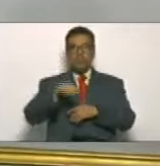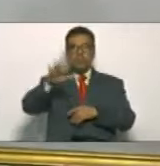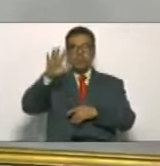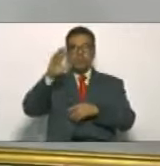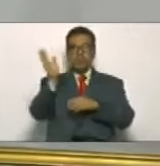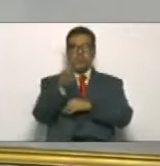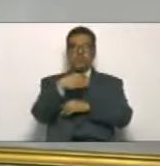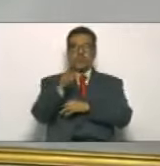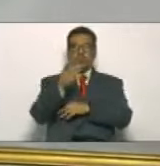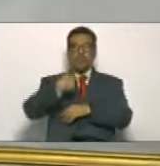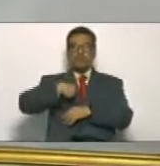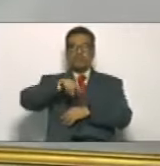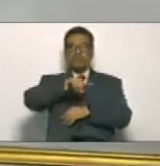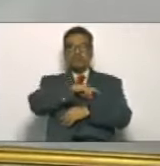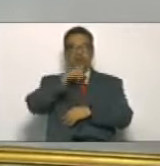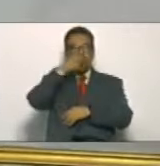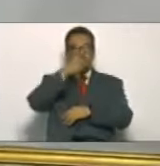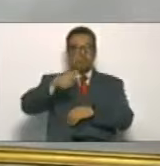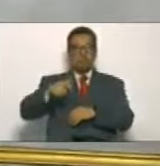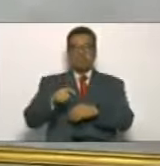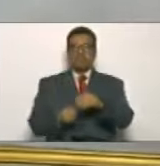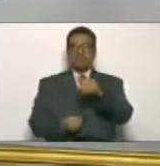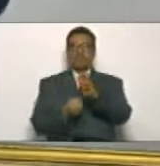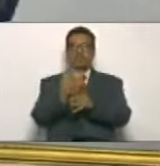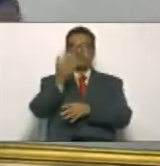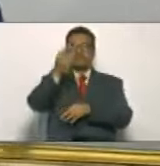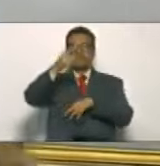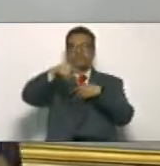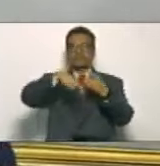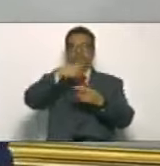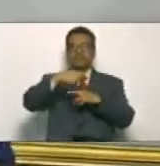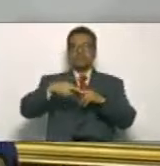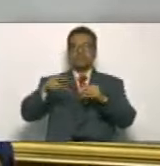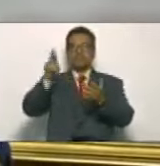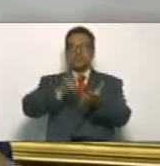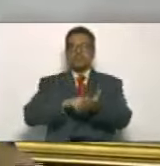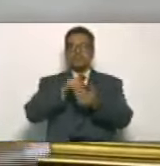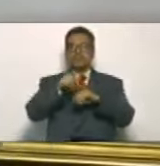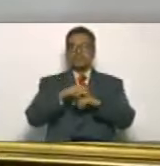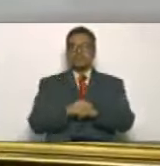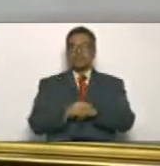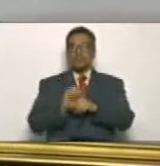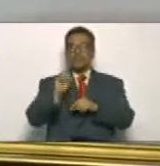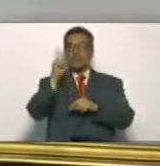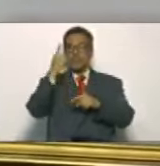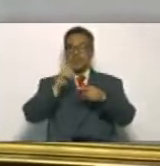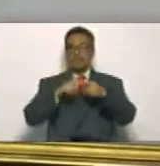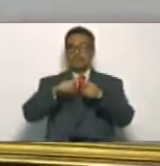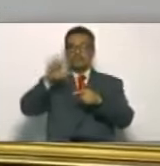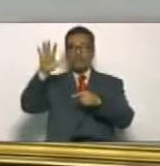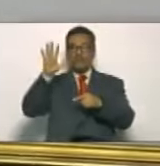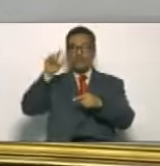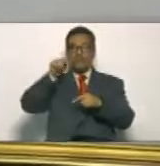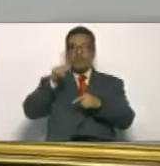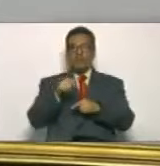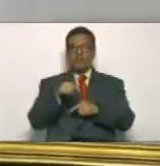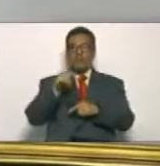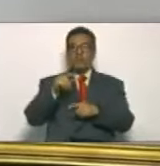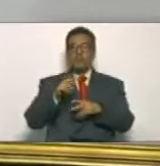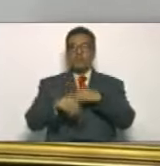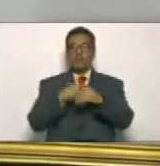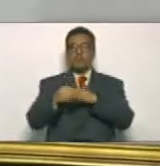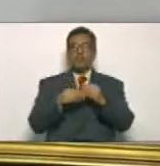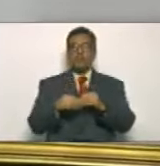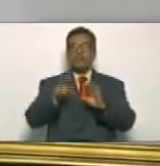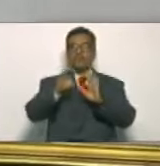las banderas de nuestro pueblo y refundar la República, refundar la patria. La primera promesa del comandante Chávez fue hacer